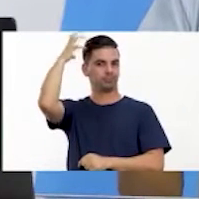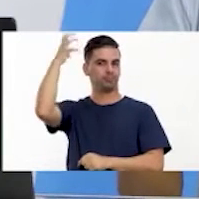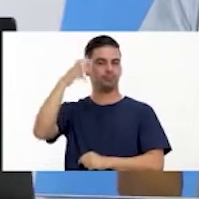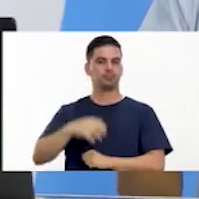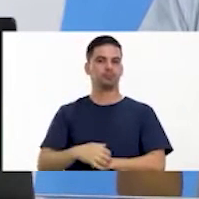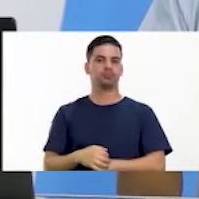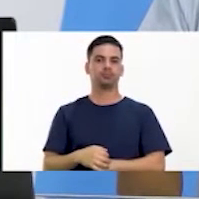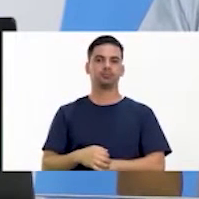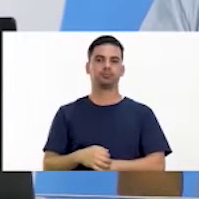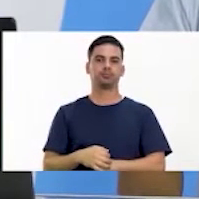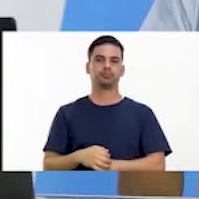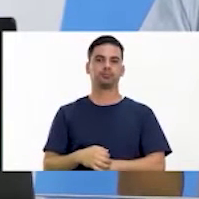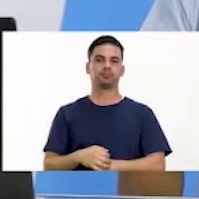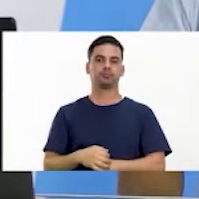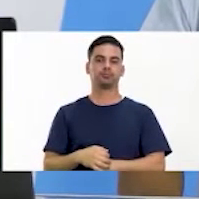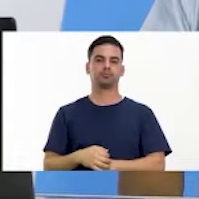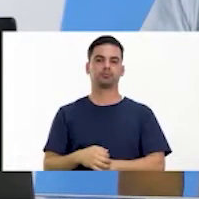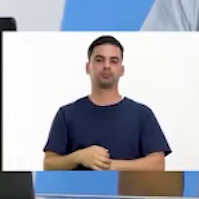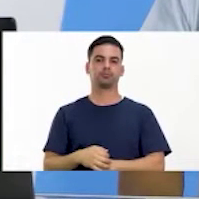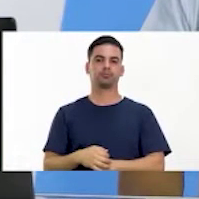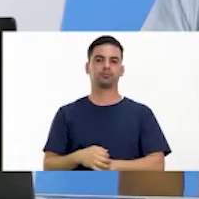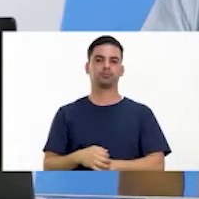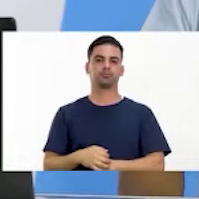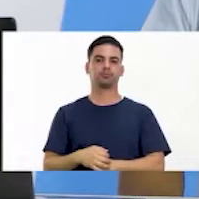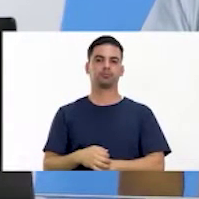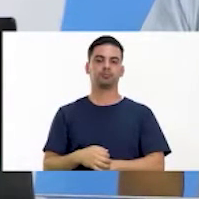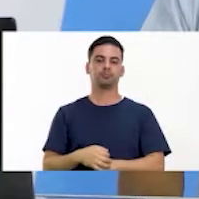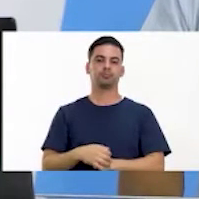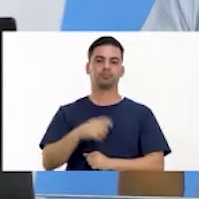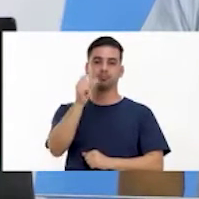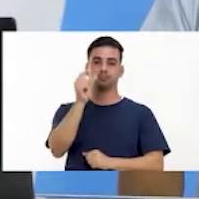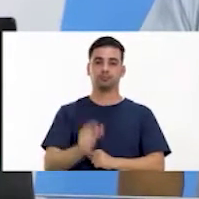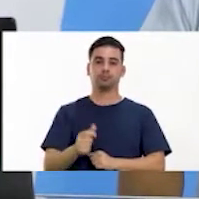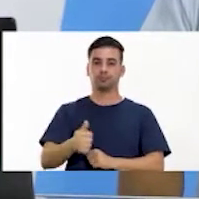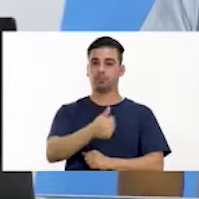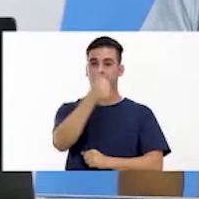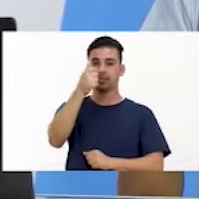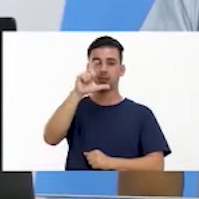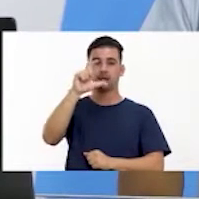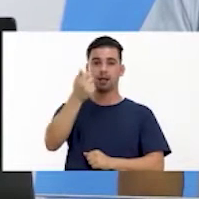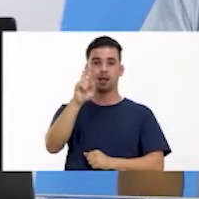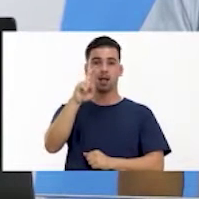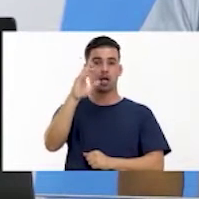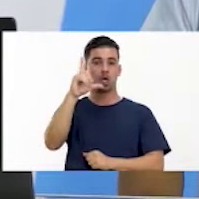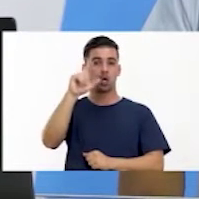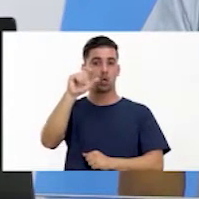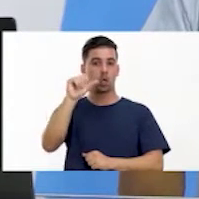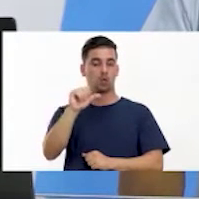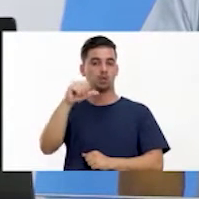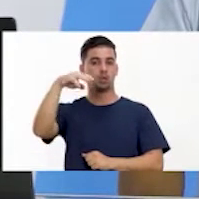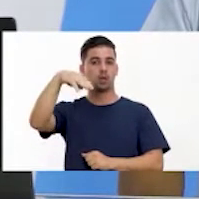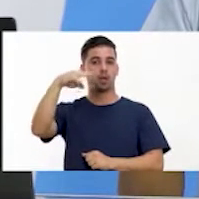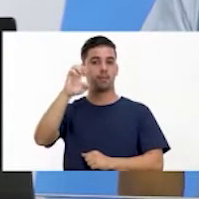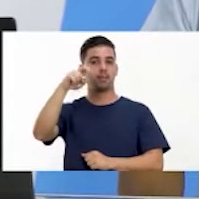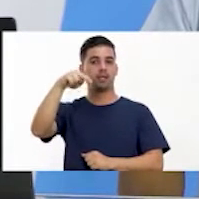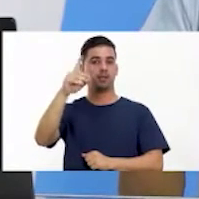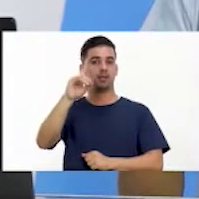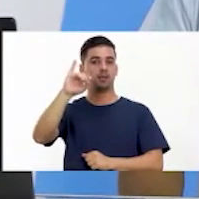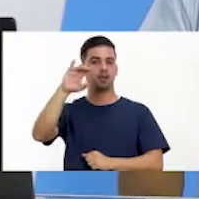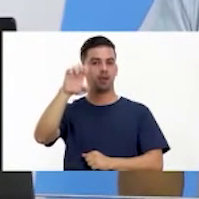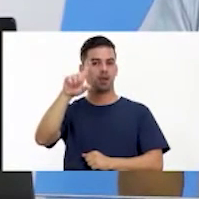conocido como de Caffery, Batista, Mendieta. Carlos Mendieta como presidente,